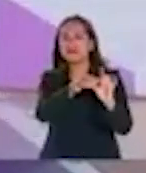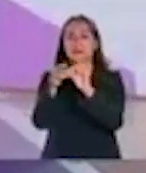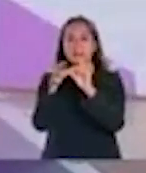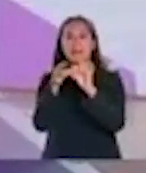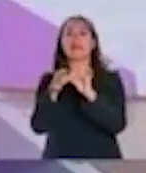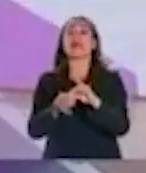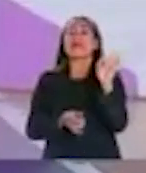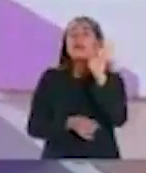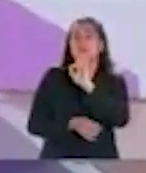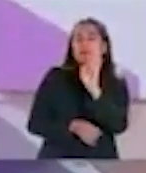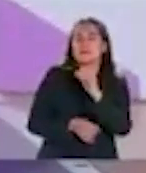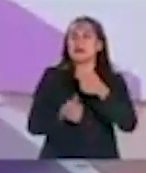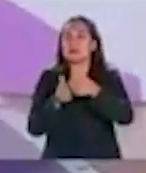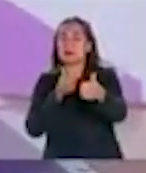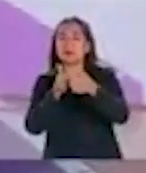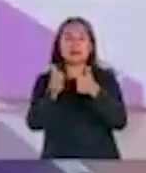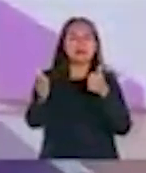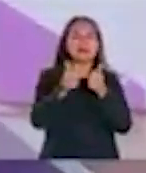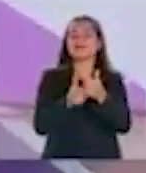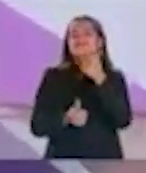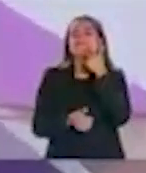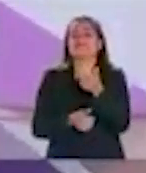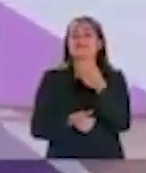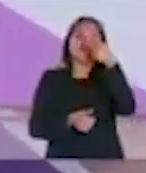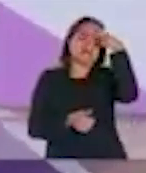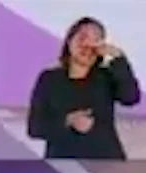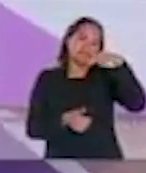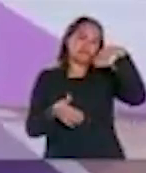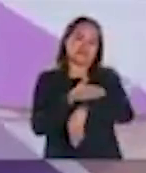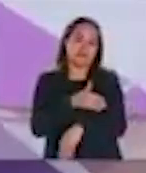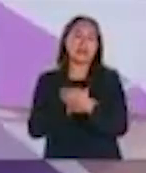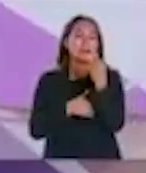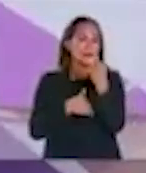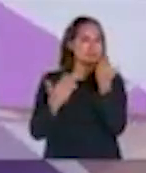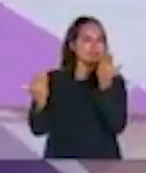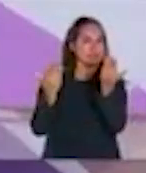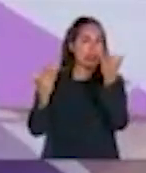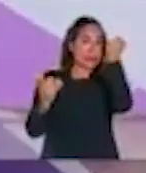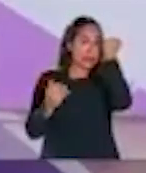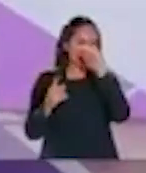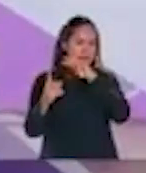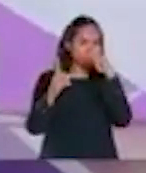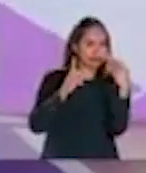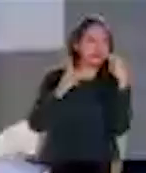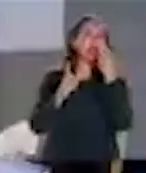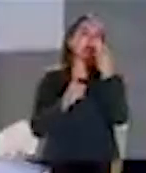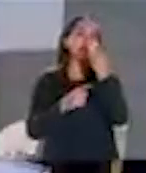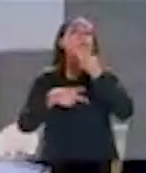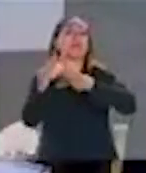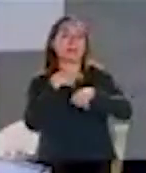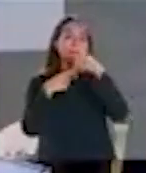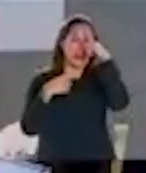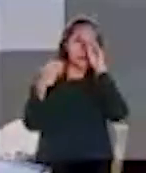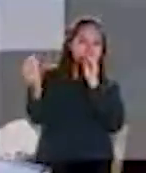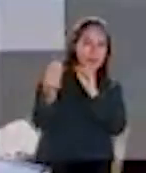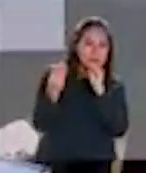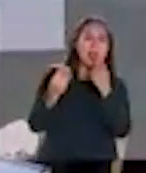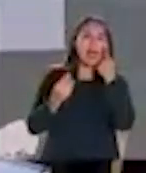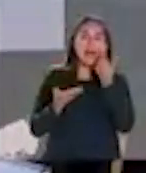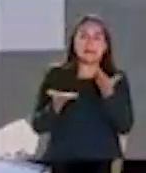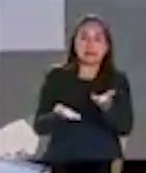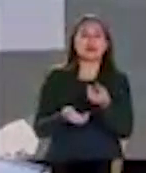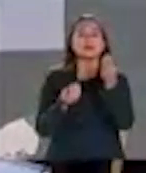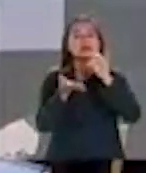país la división y el encono pero por supuesto hay que contrastar puntos de vista y por eso venimos a debatir gracias candidato anaya